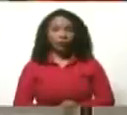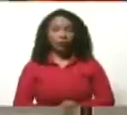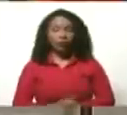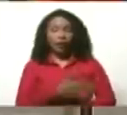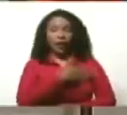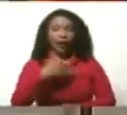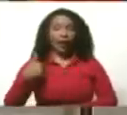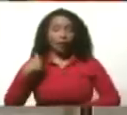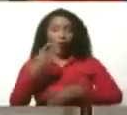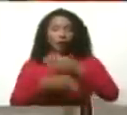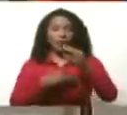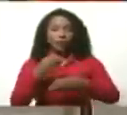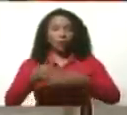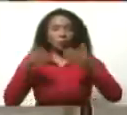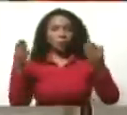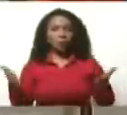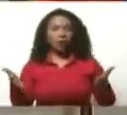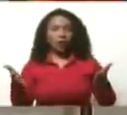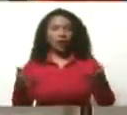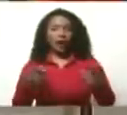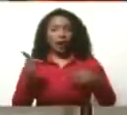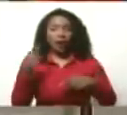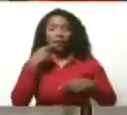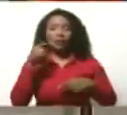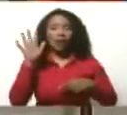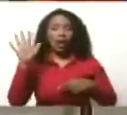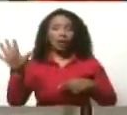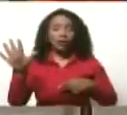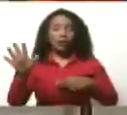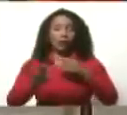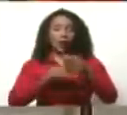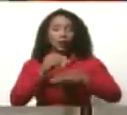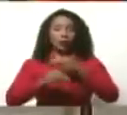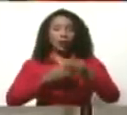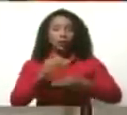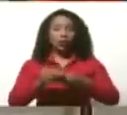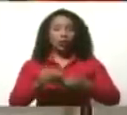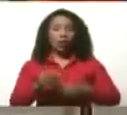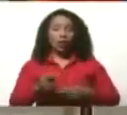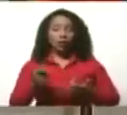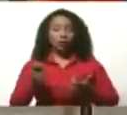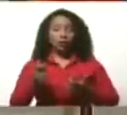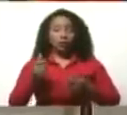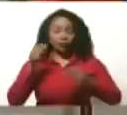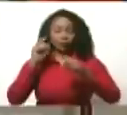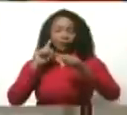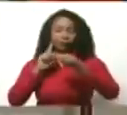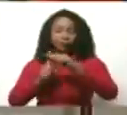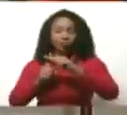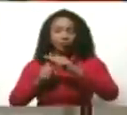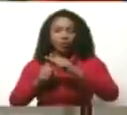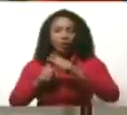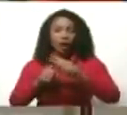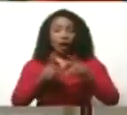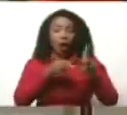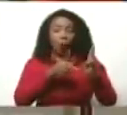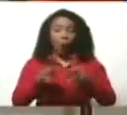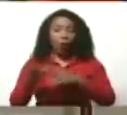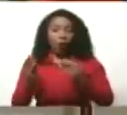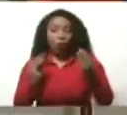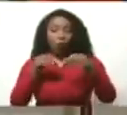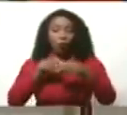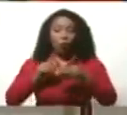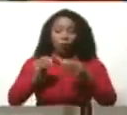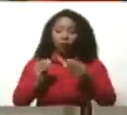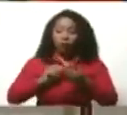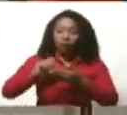queremos destacar que él destaca allí la realización de licitaciones totalmente forjadas, arregladas, manipuladas para